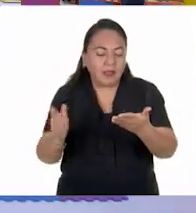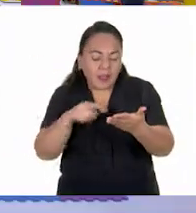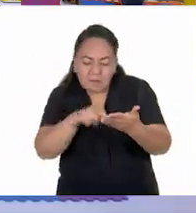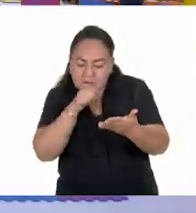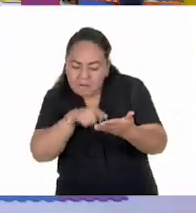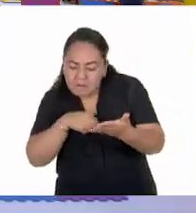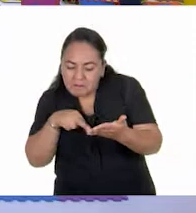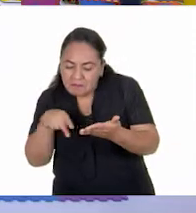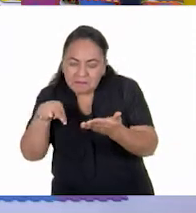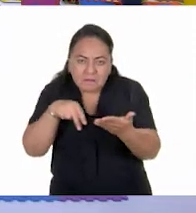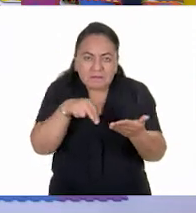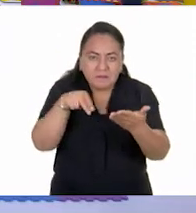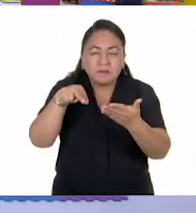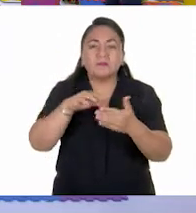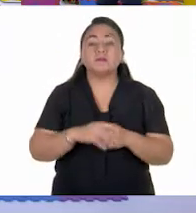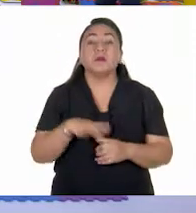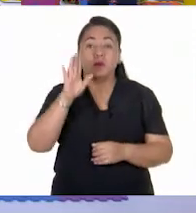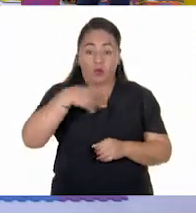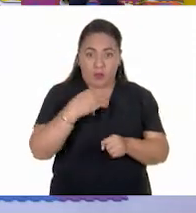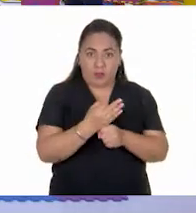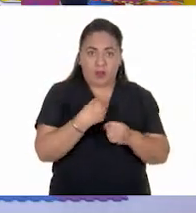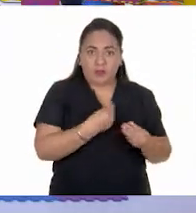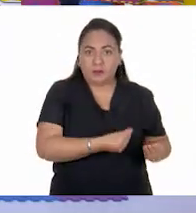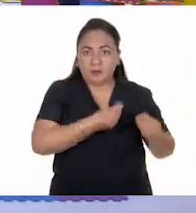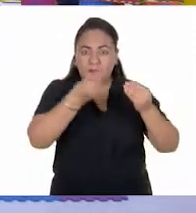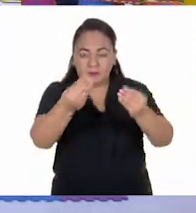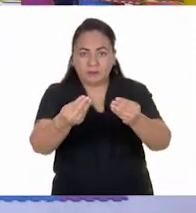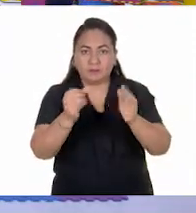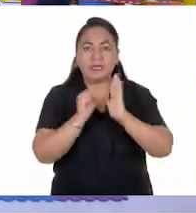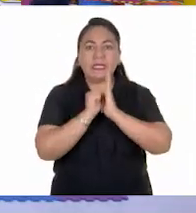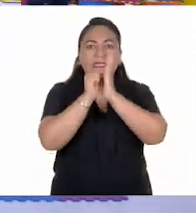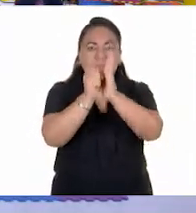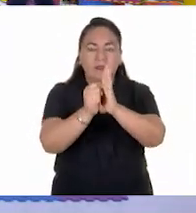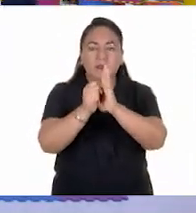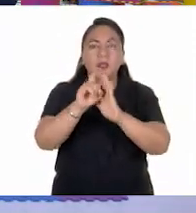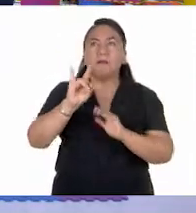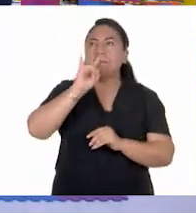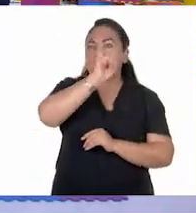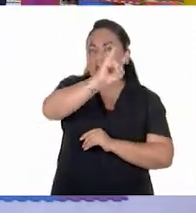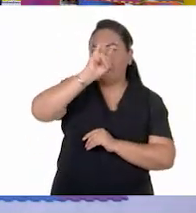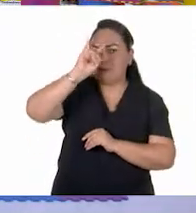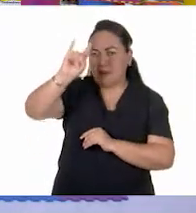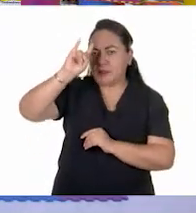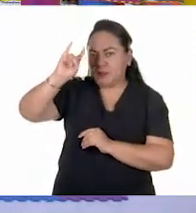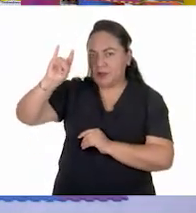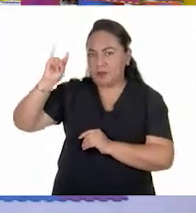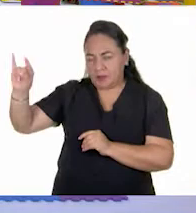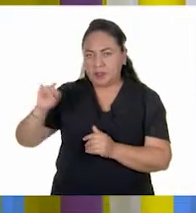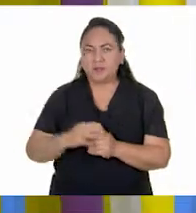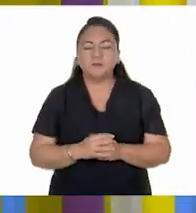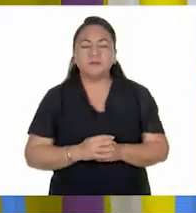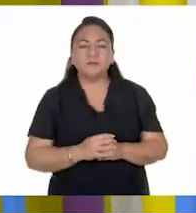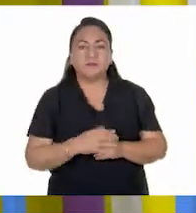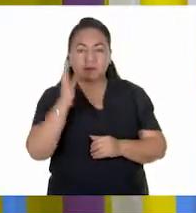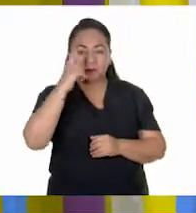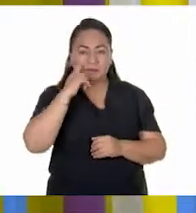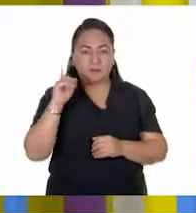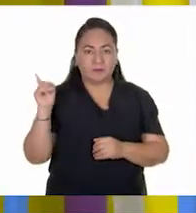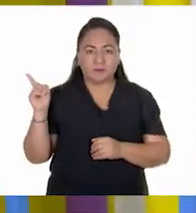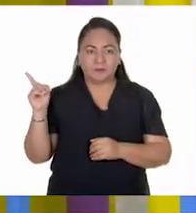yo tengo aquí unos símbolos que te quiero pedir que pegues alrededor. Miren, yo aquí